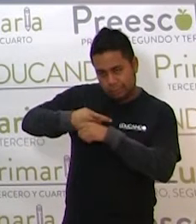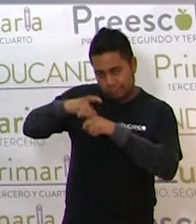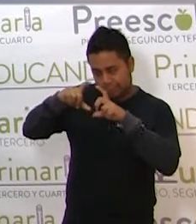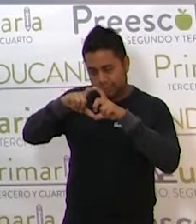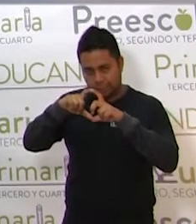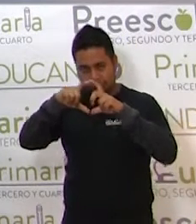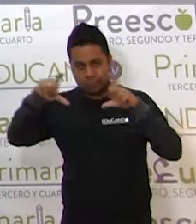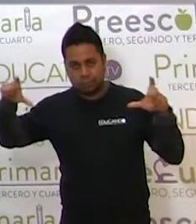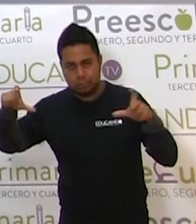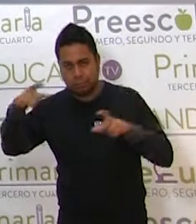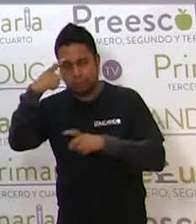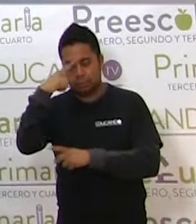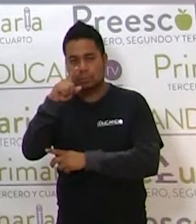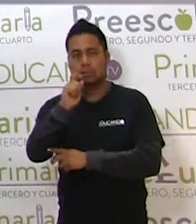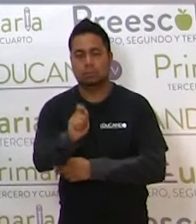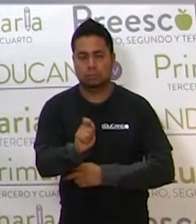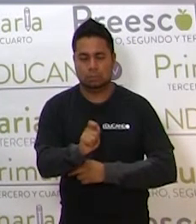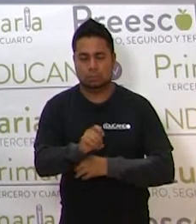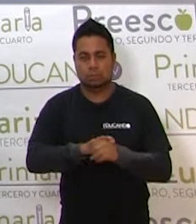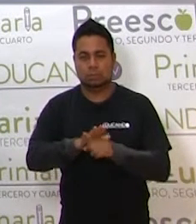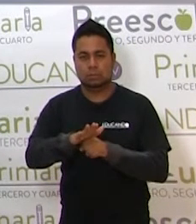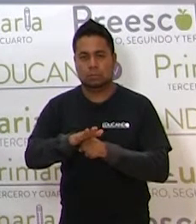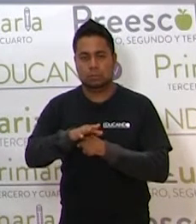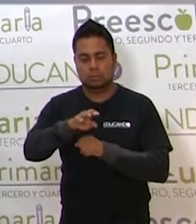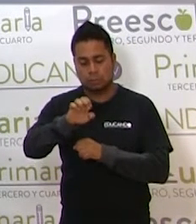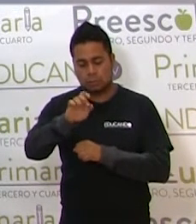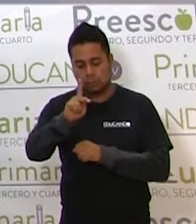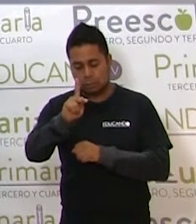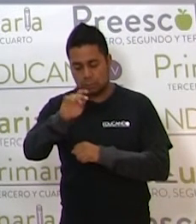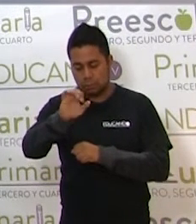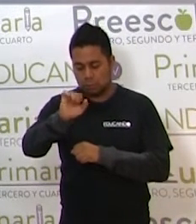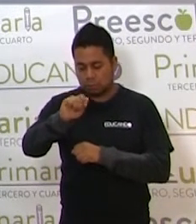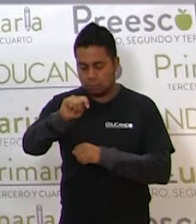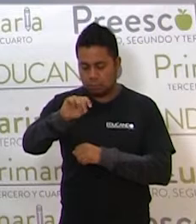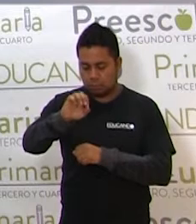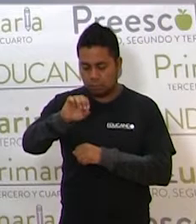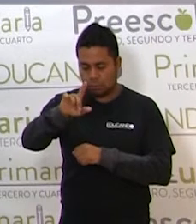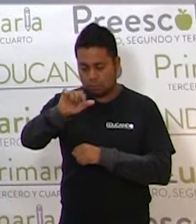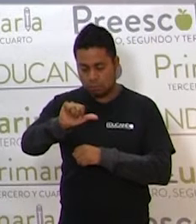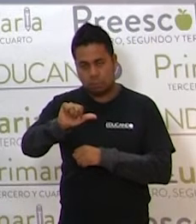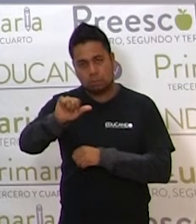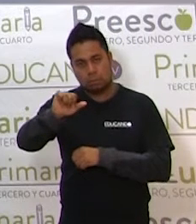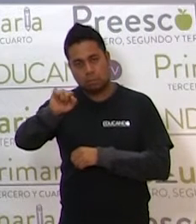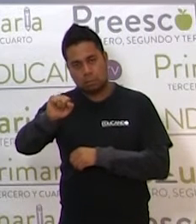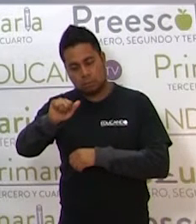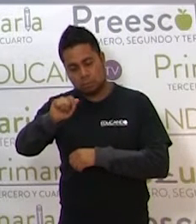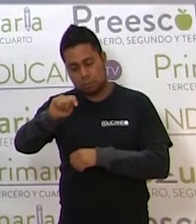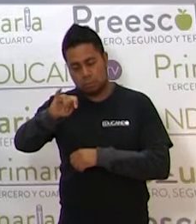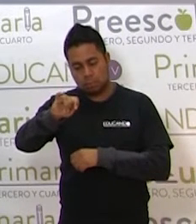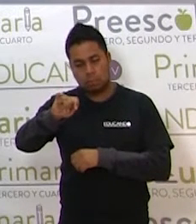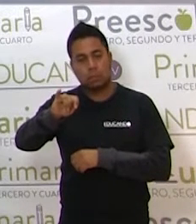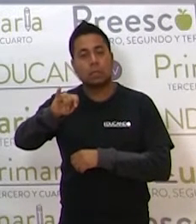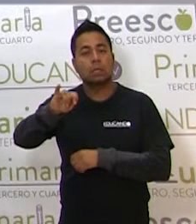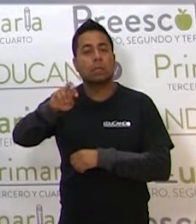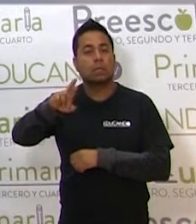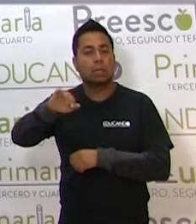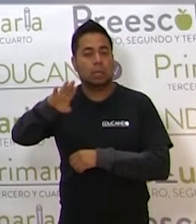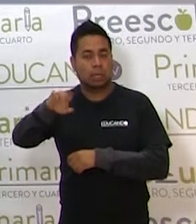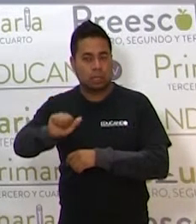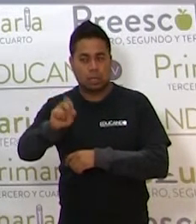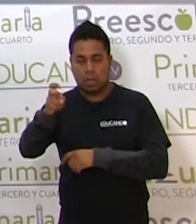de lo que es la epístola satírica así se llama epístola